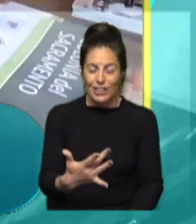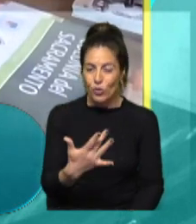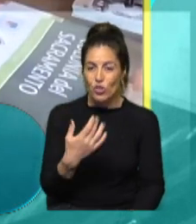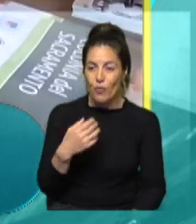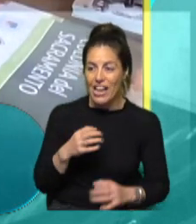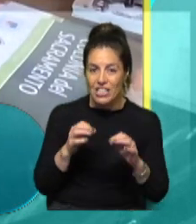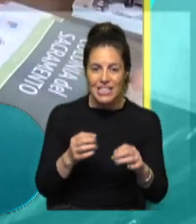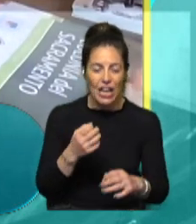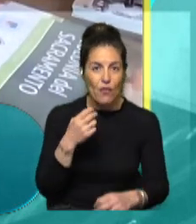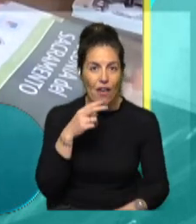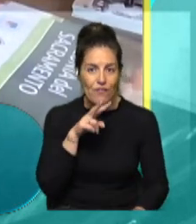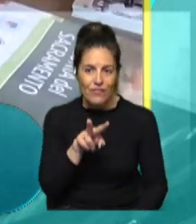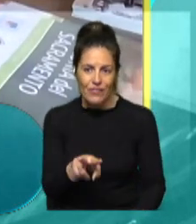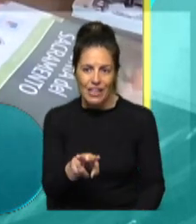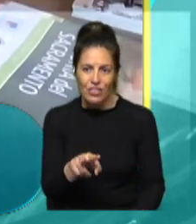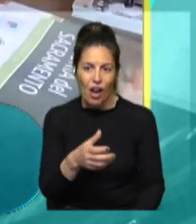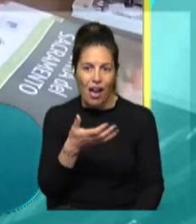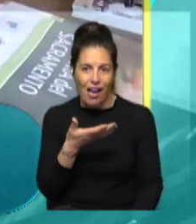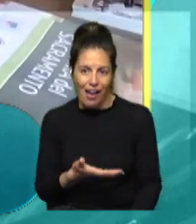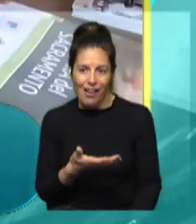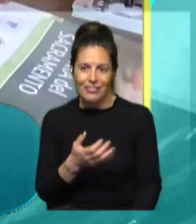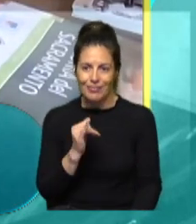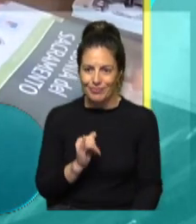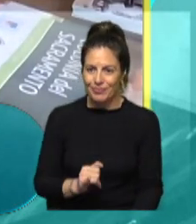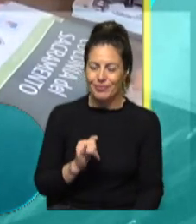va llegando y se le va quedando sin aliento.